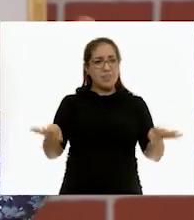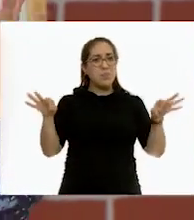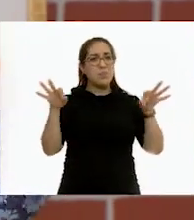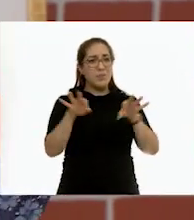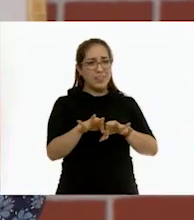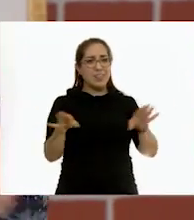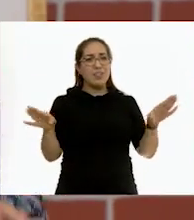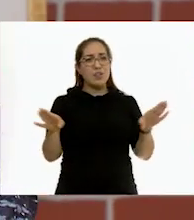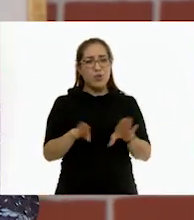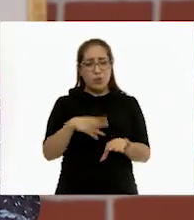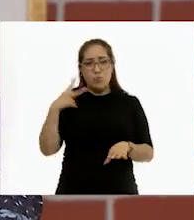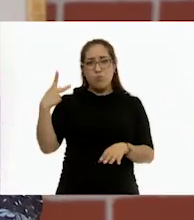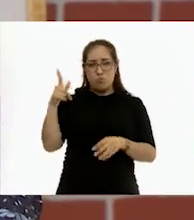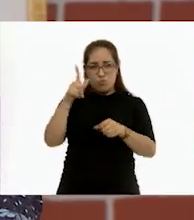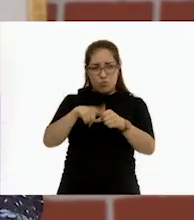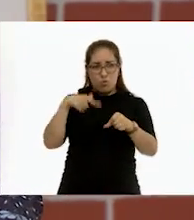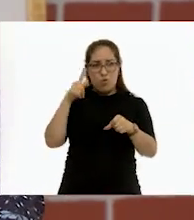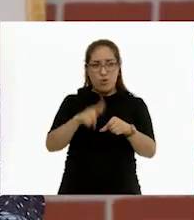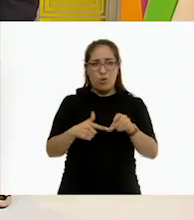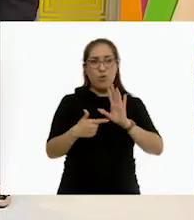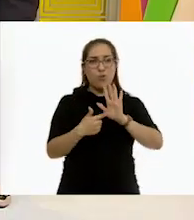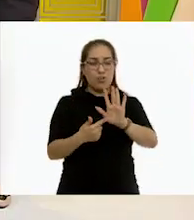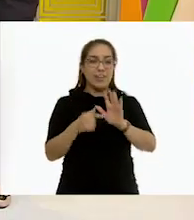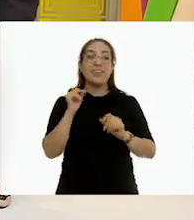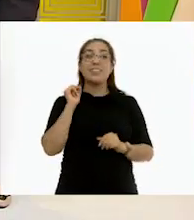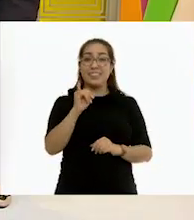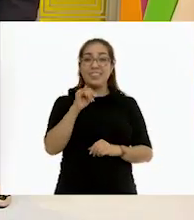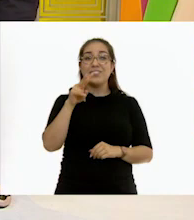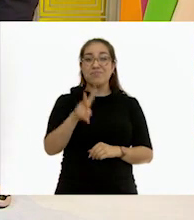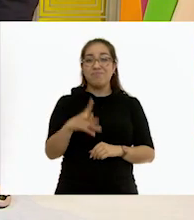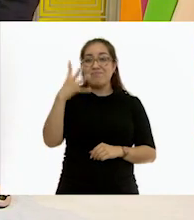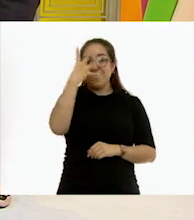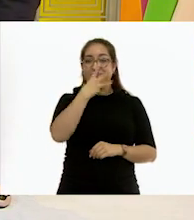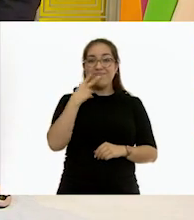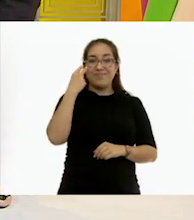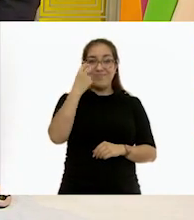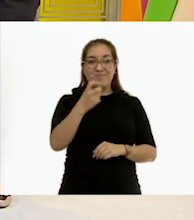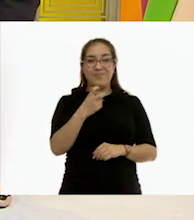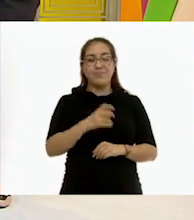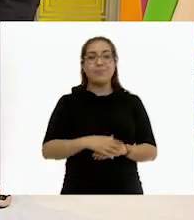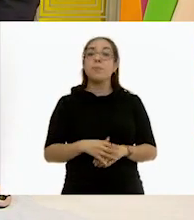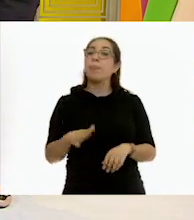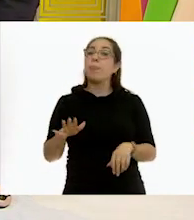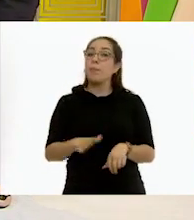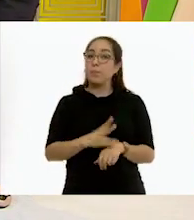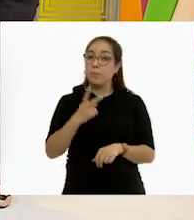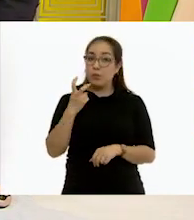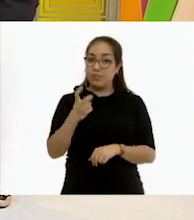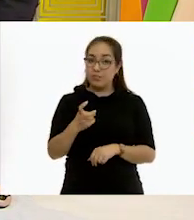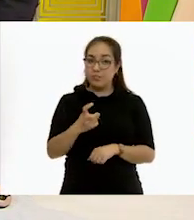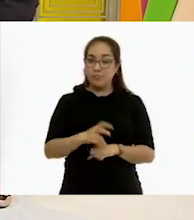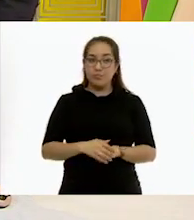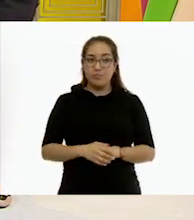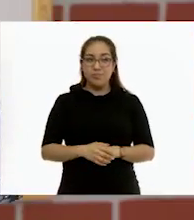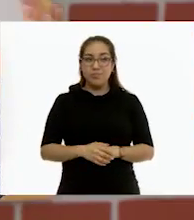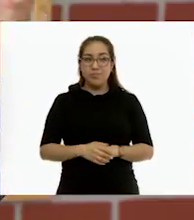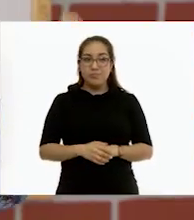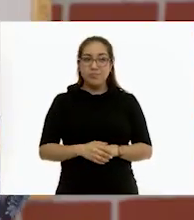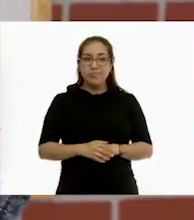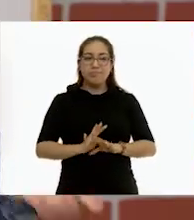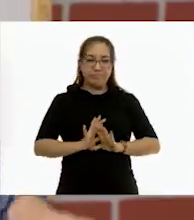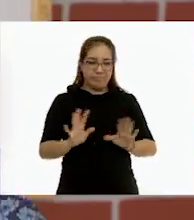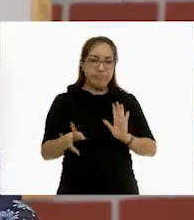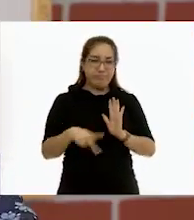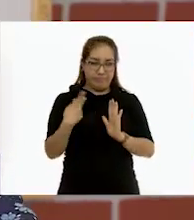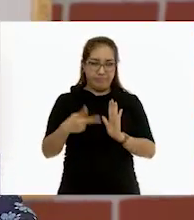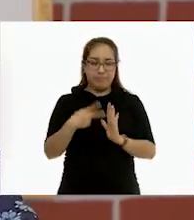cómo recrea sus personajes. Sí, no, estuvo muy, muy padre. Y por eso es que, como te he dicho, es